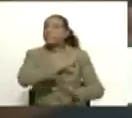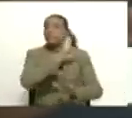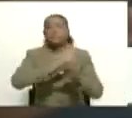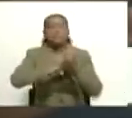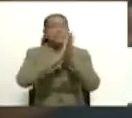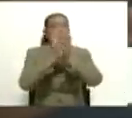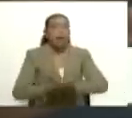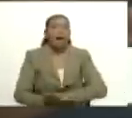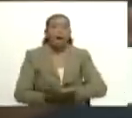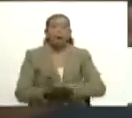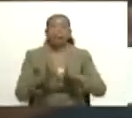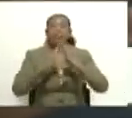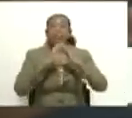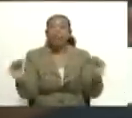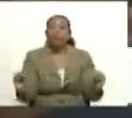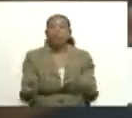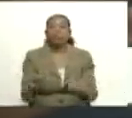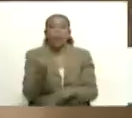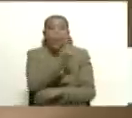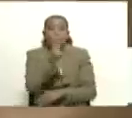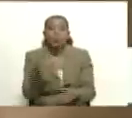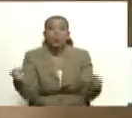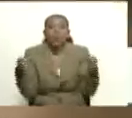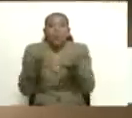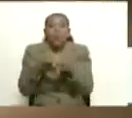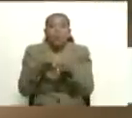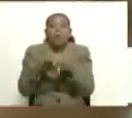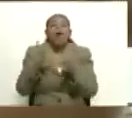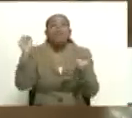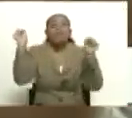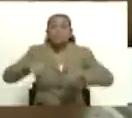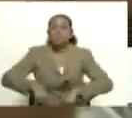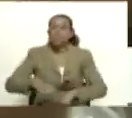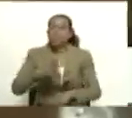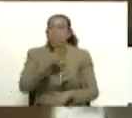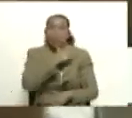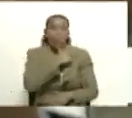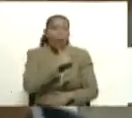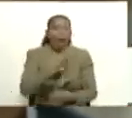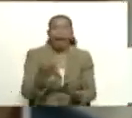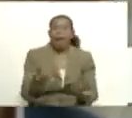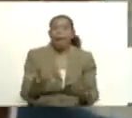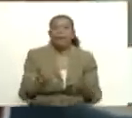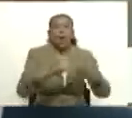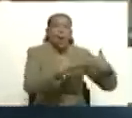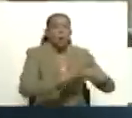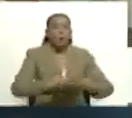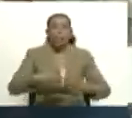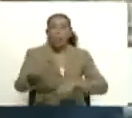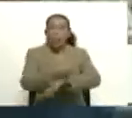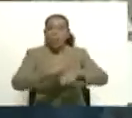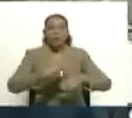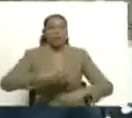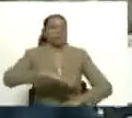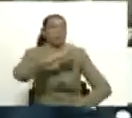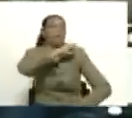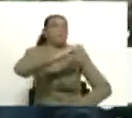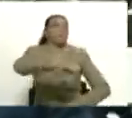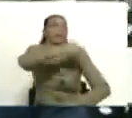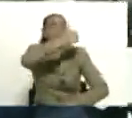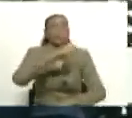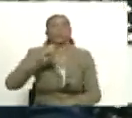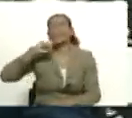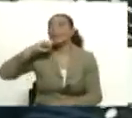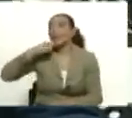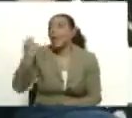manera todos en un solo bloque digamos que no hay imperios buenos ni imperios malos. Ni el imperio ruso,